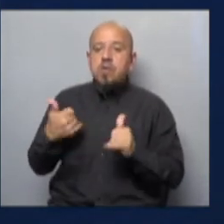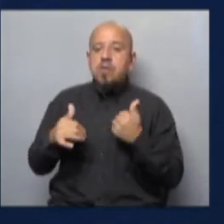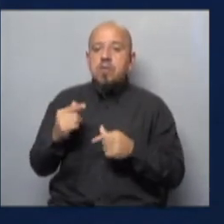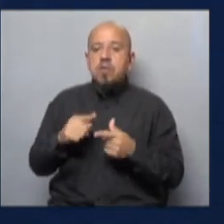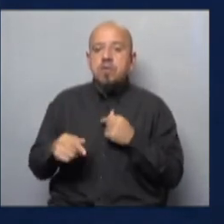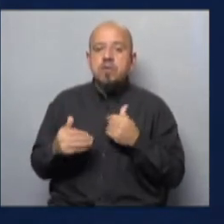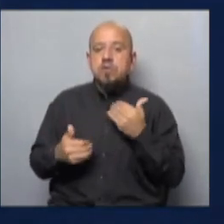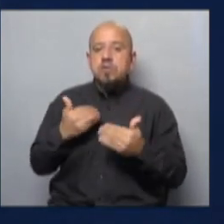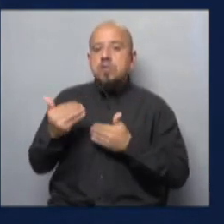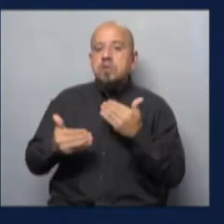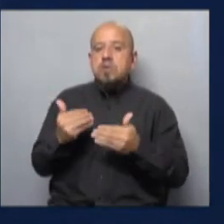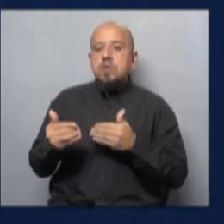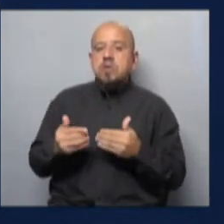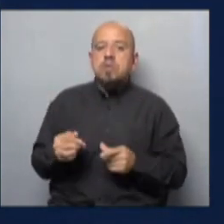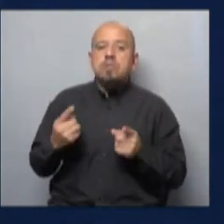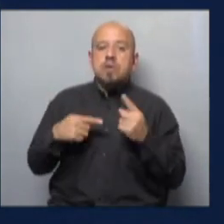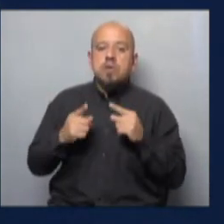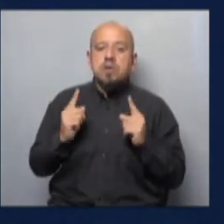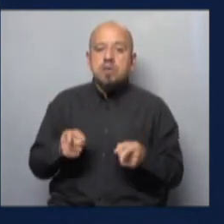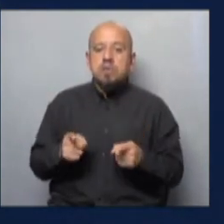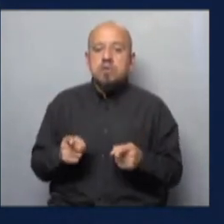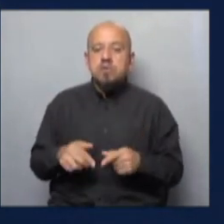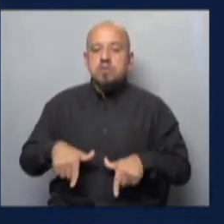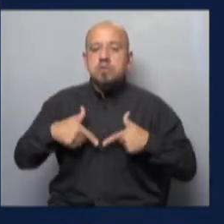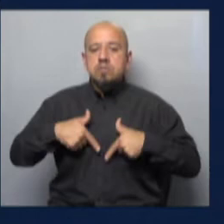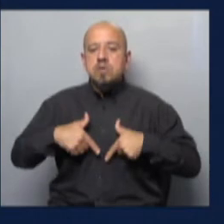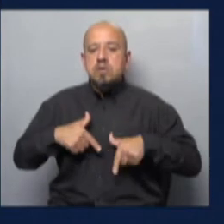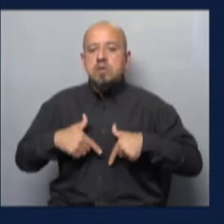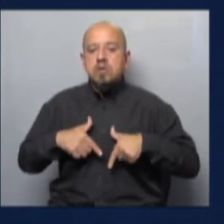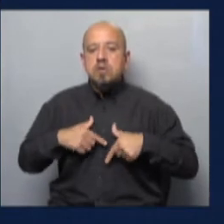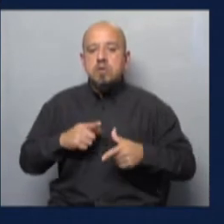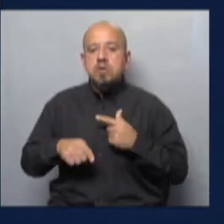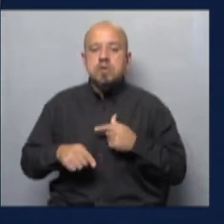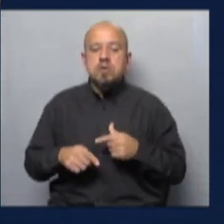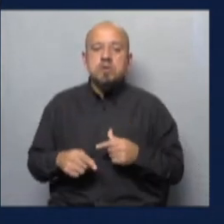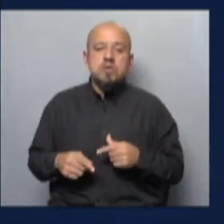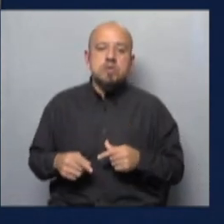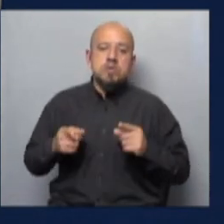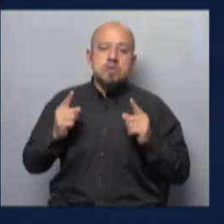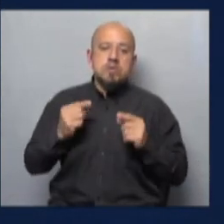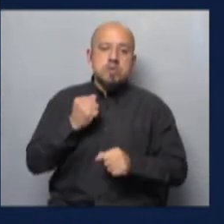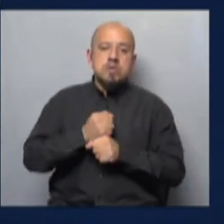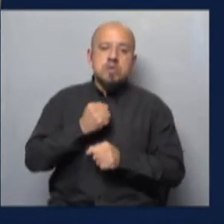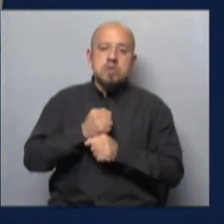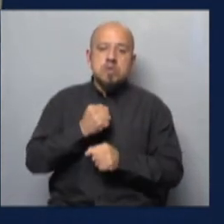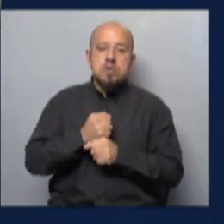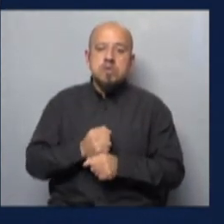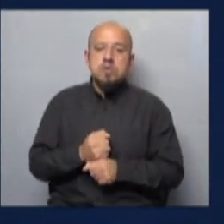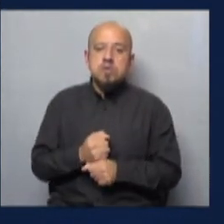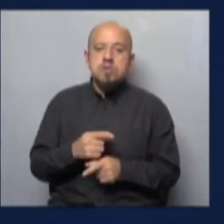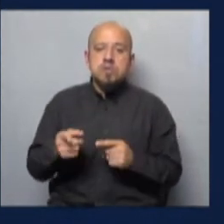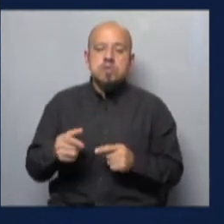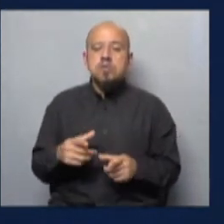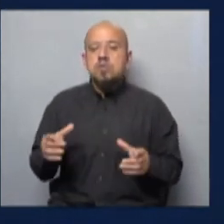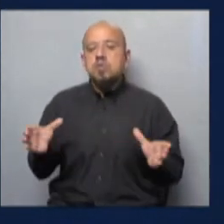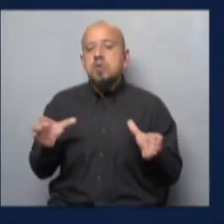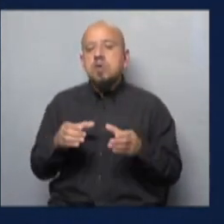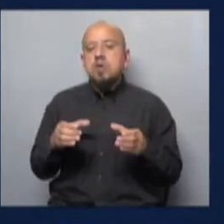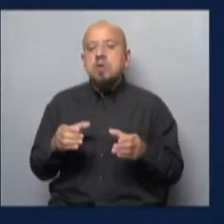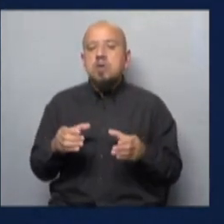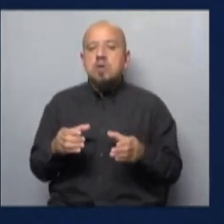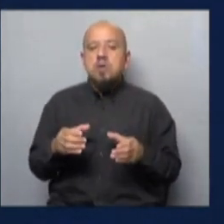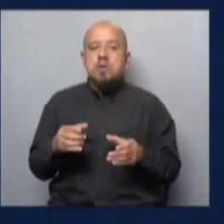proceso de regularización pero además con el ministerio de relaciones exteriores trabajamos tenemos apoyamos con equipos para